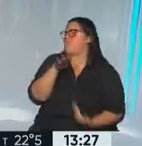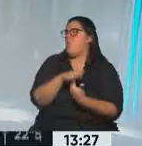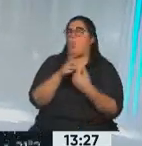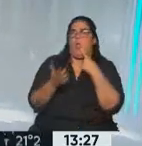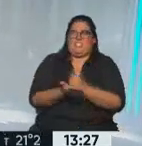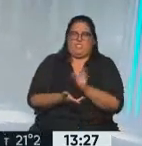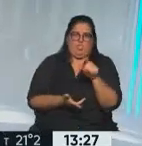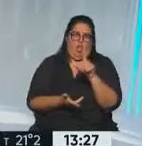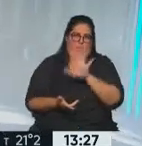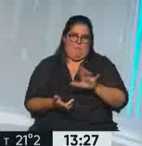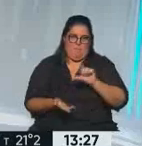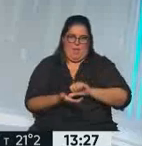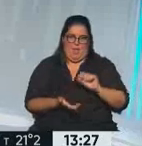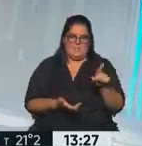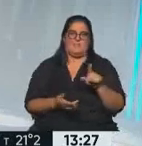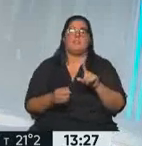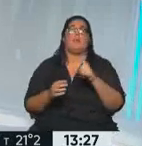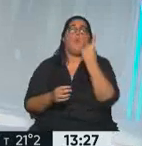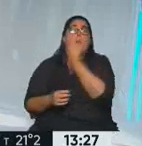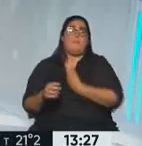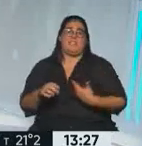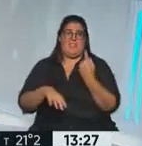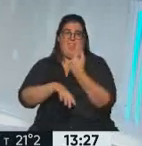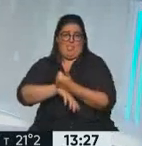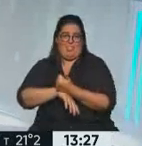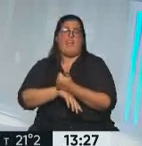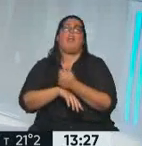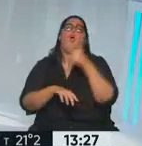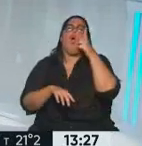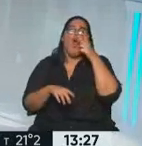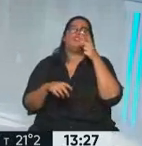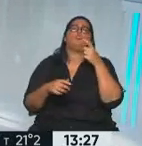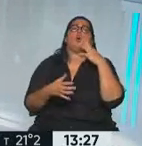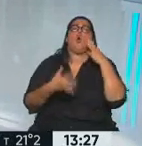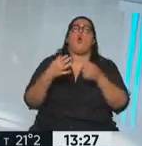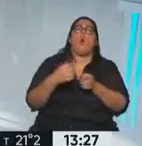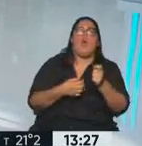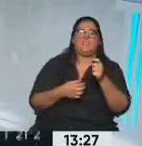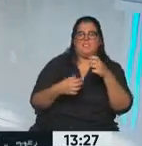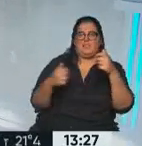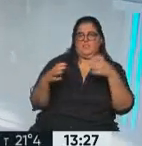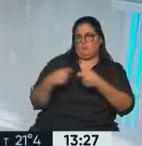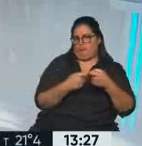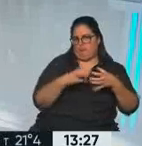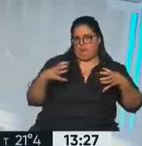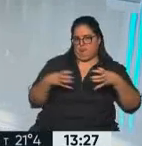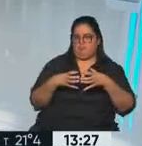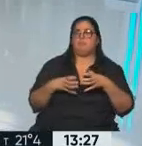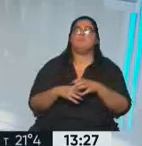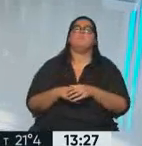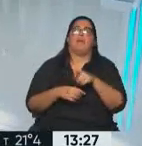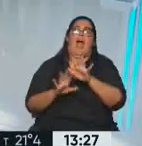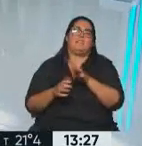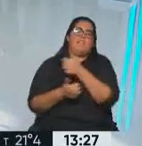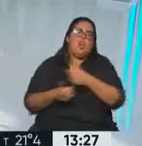por un presidente y 8 jueces asociados. Bueno, así se compone justamente la Corte Suprema de los Estados